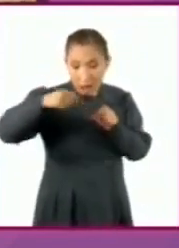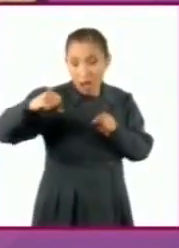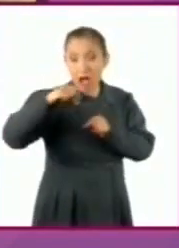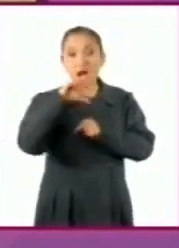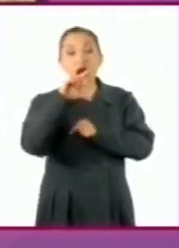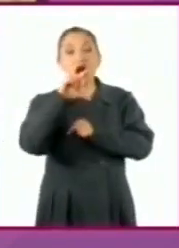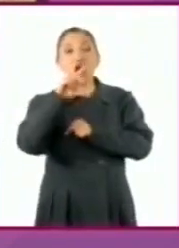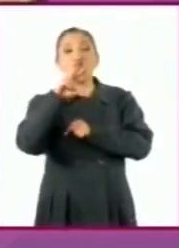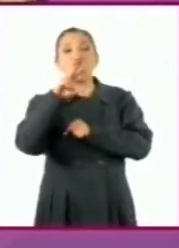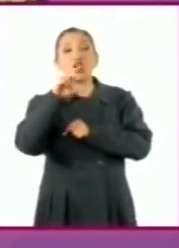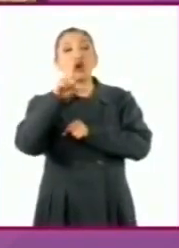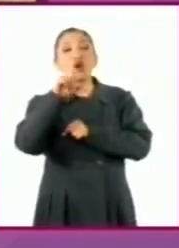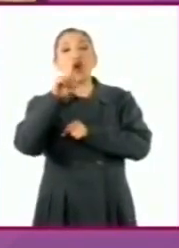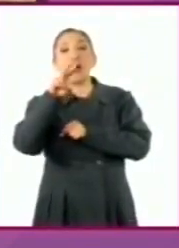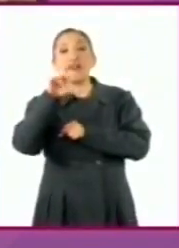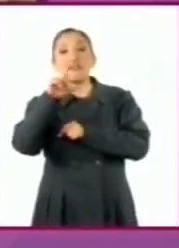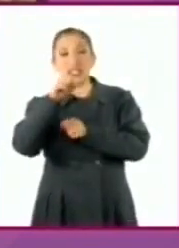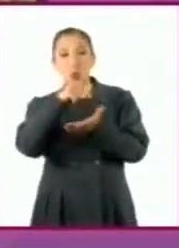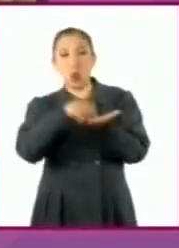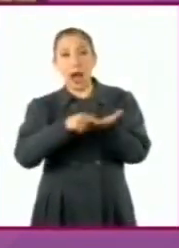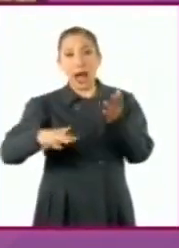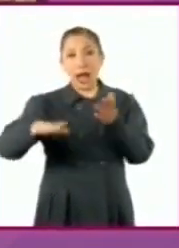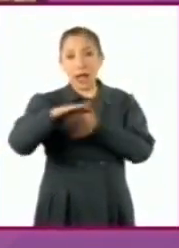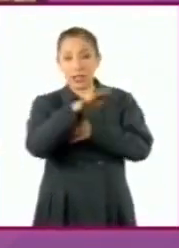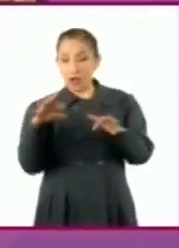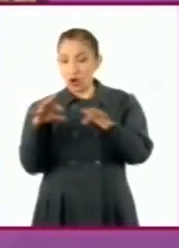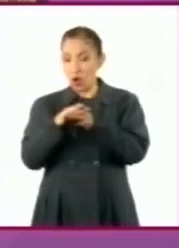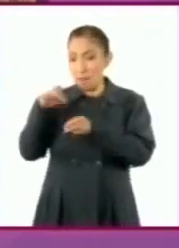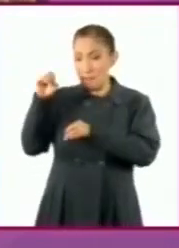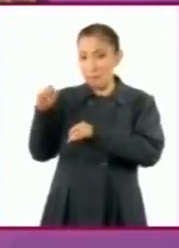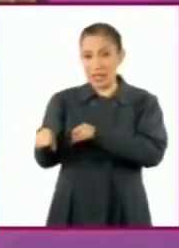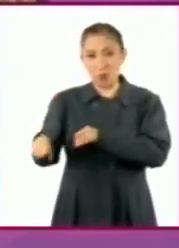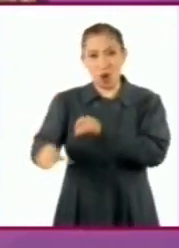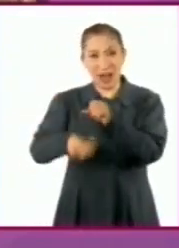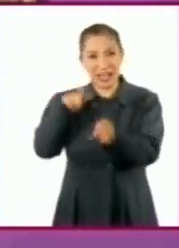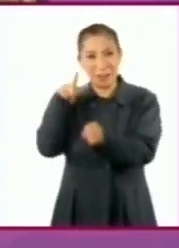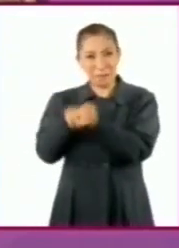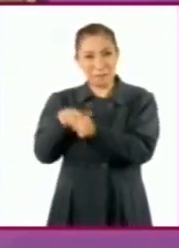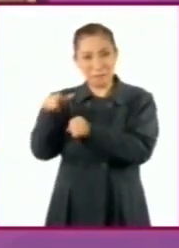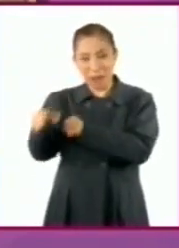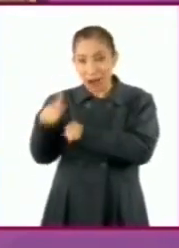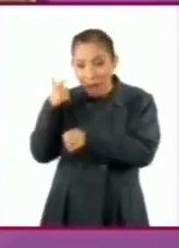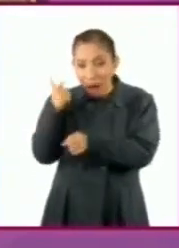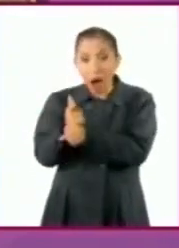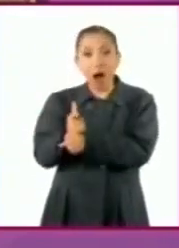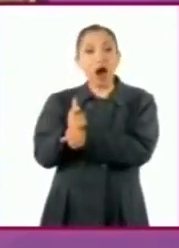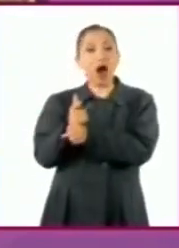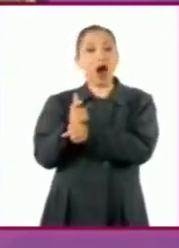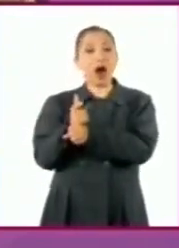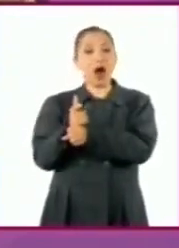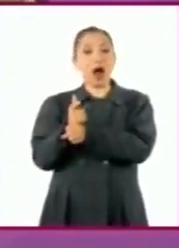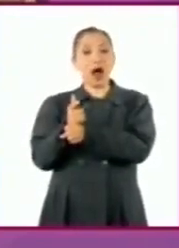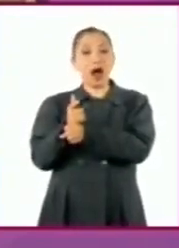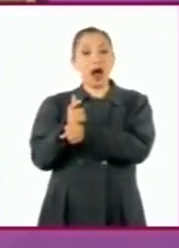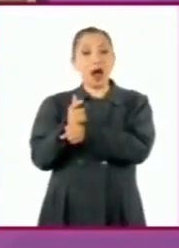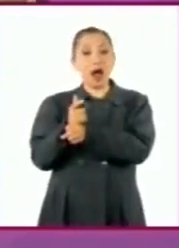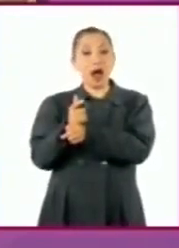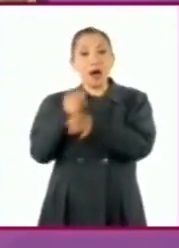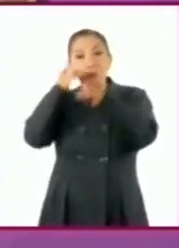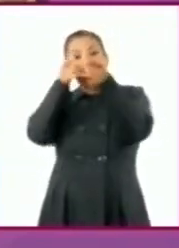Tres puntas de proyectil Clovis de por lo menos 12.000 años de antigüedad fueron halladas por arqueólogos de Lina en el desierto de Sonora, en el